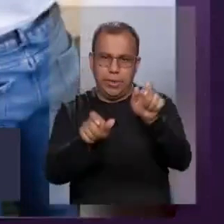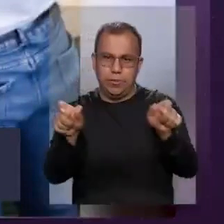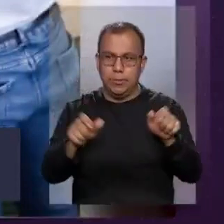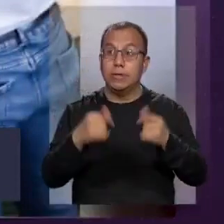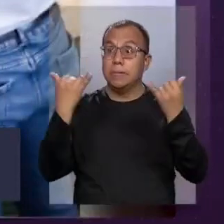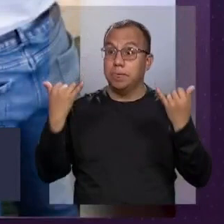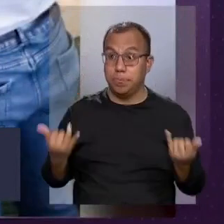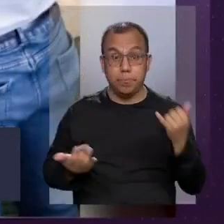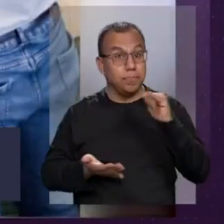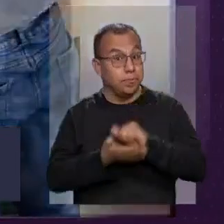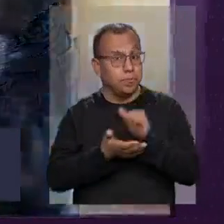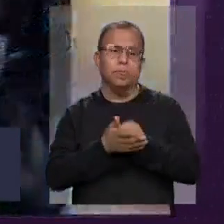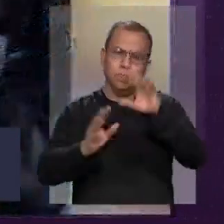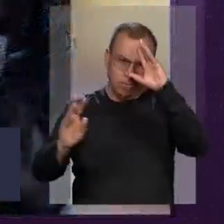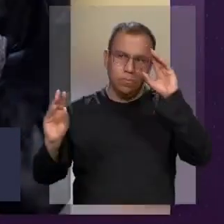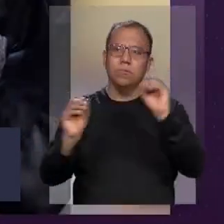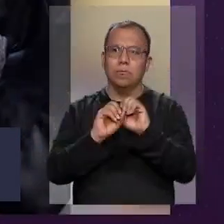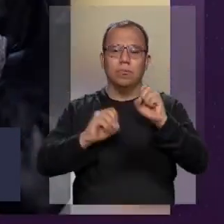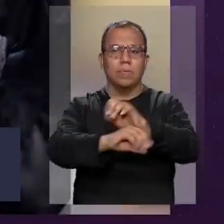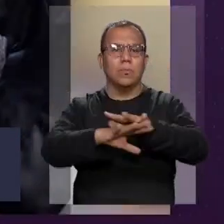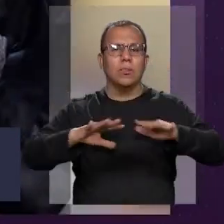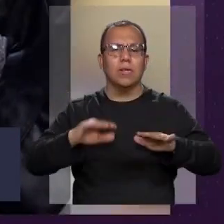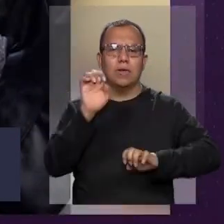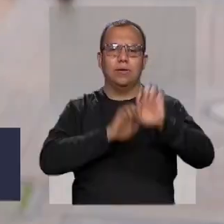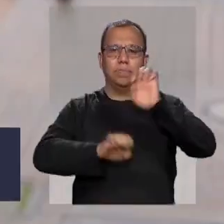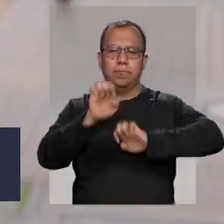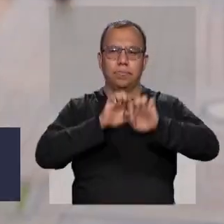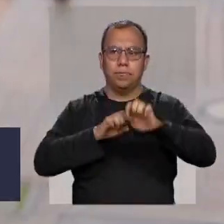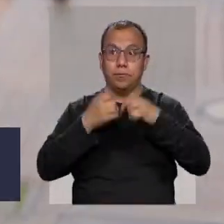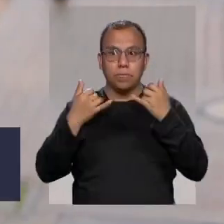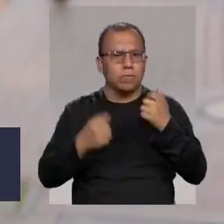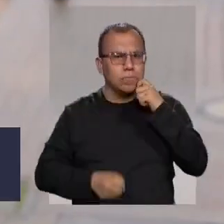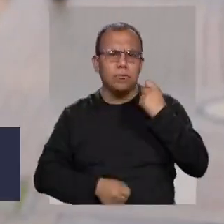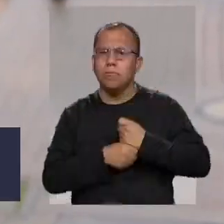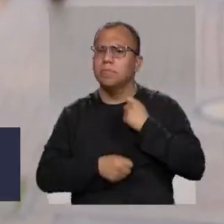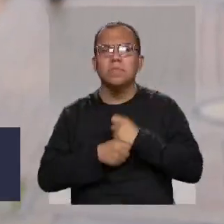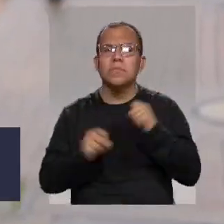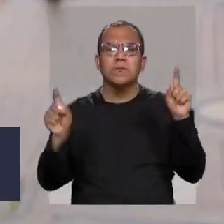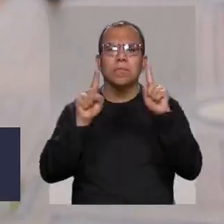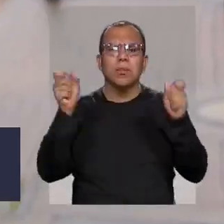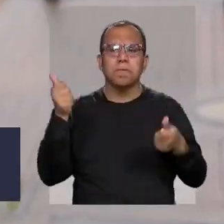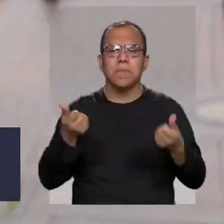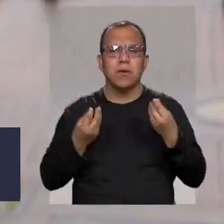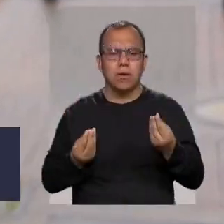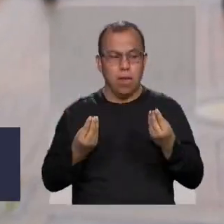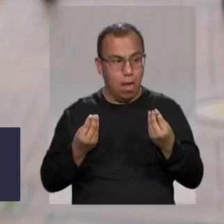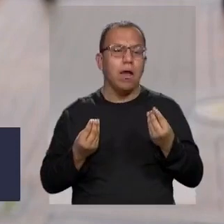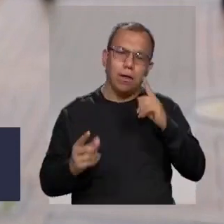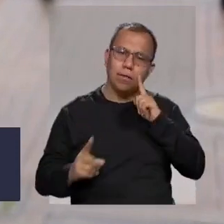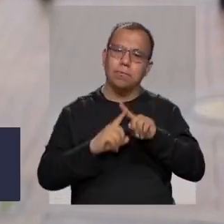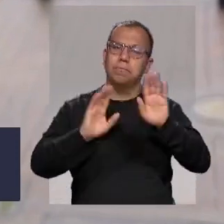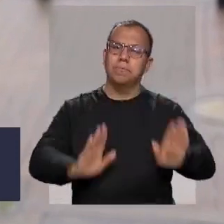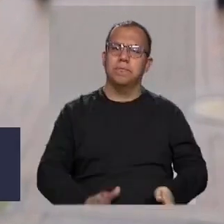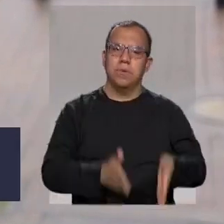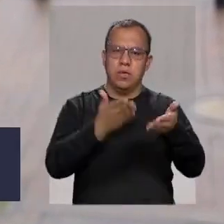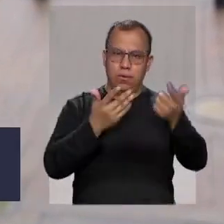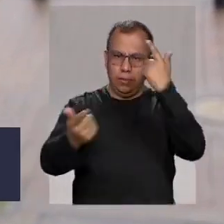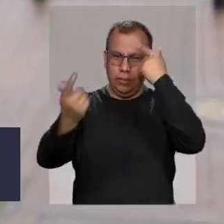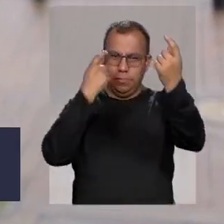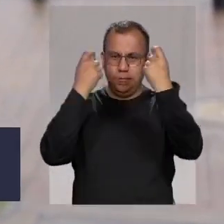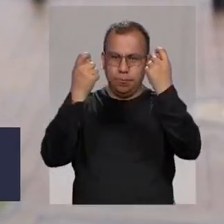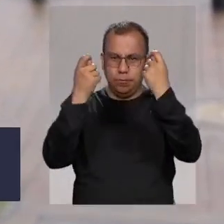personas. Por eso se consolida la red distrital de defensores. Estamos trabajando con ellos en pro de buscar mejores